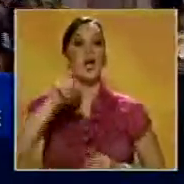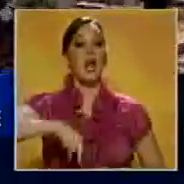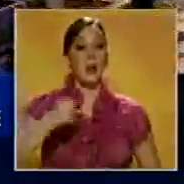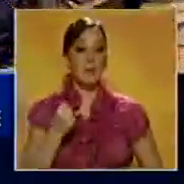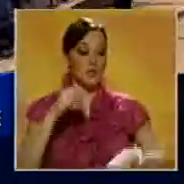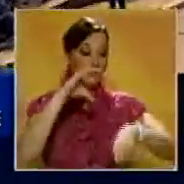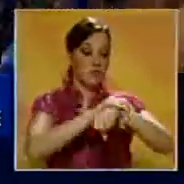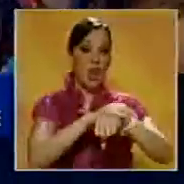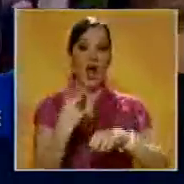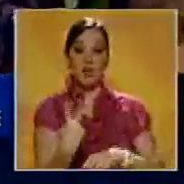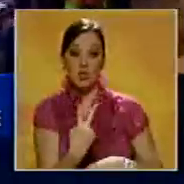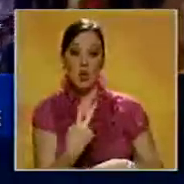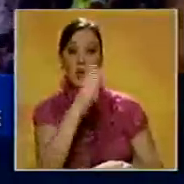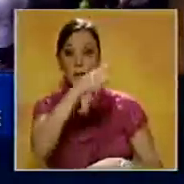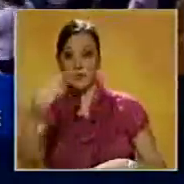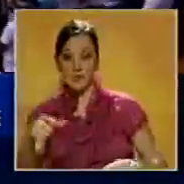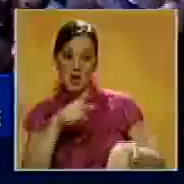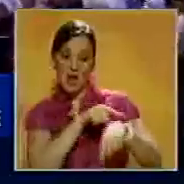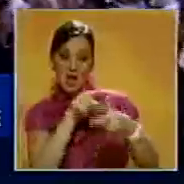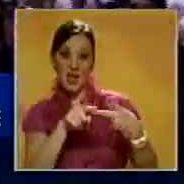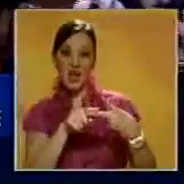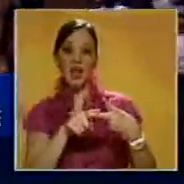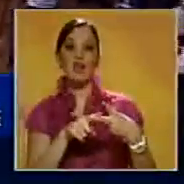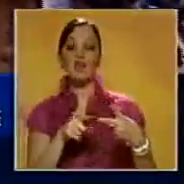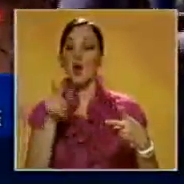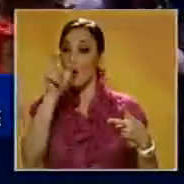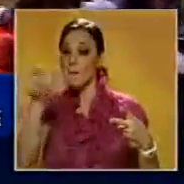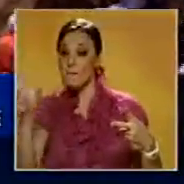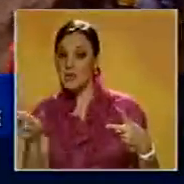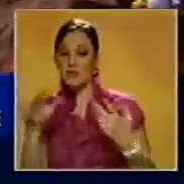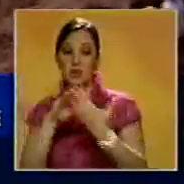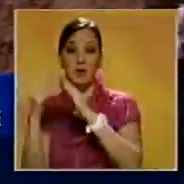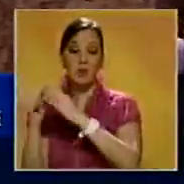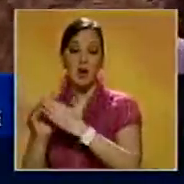dos personas quienes presuntamente estafaban a vecinos